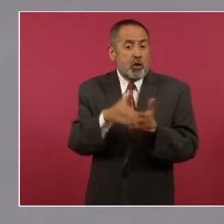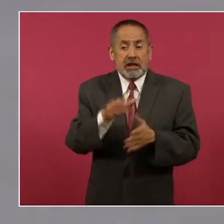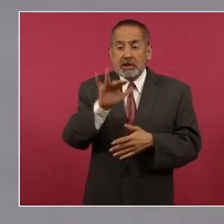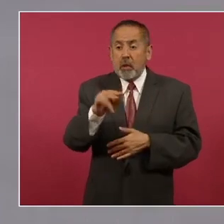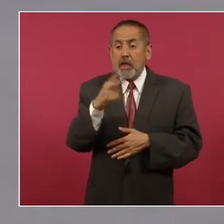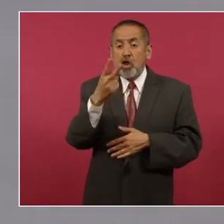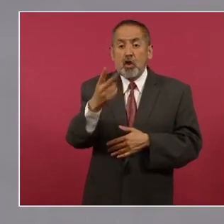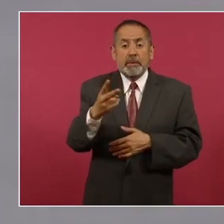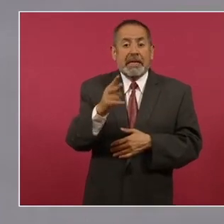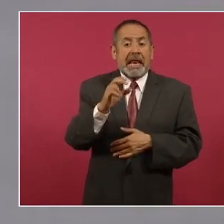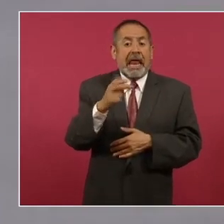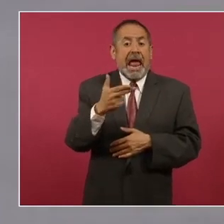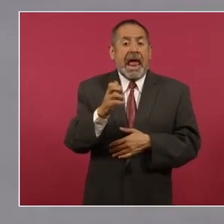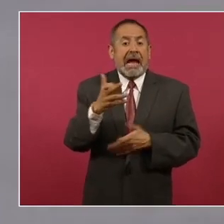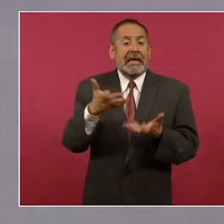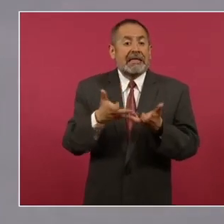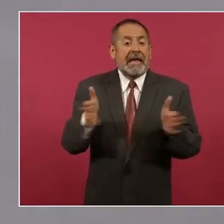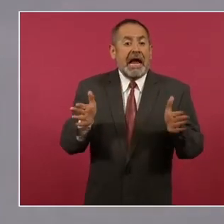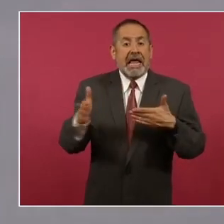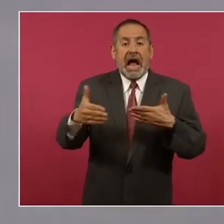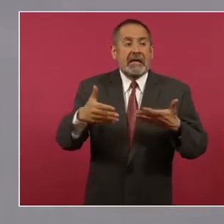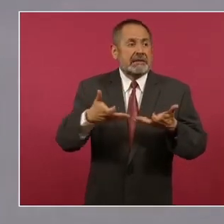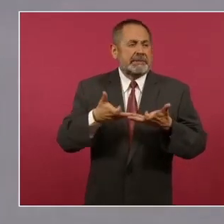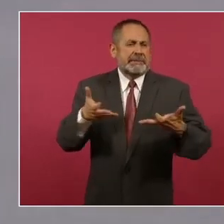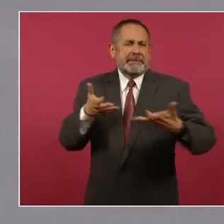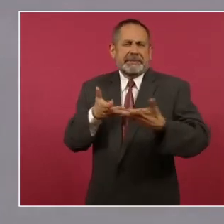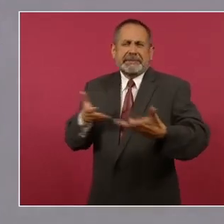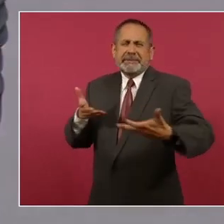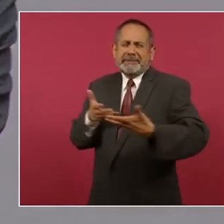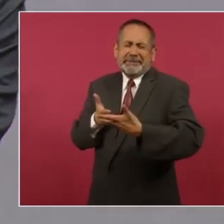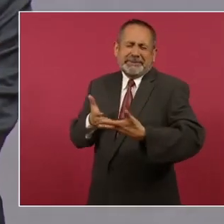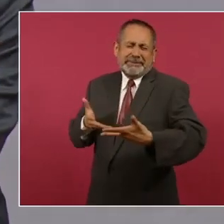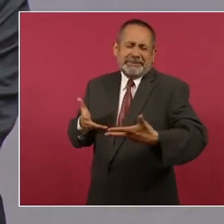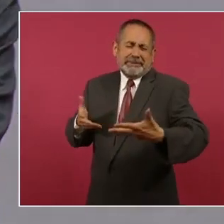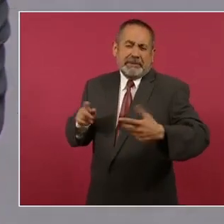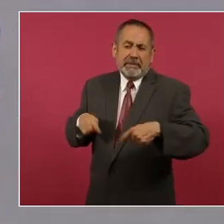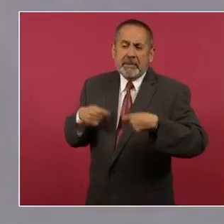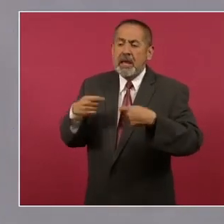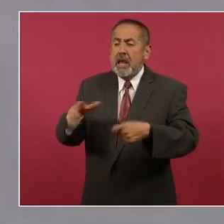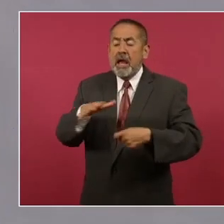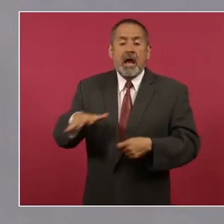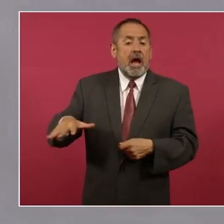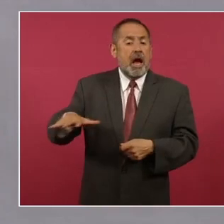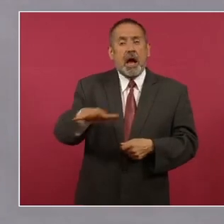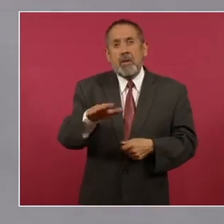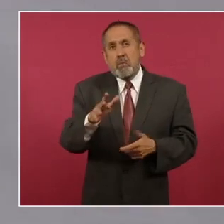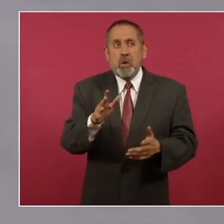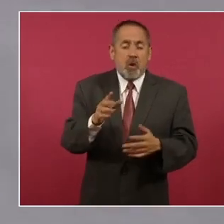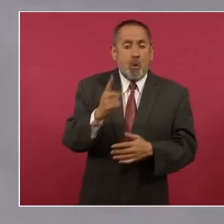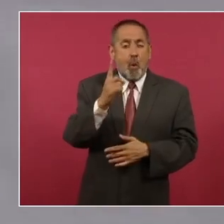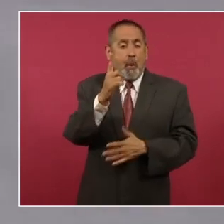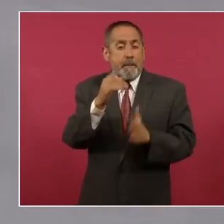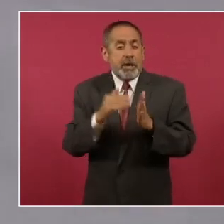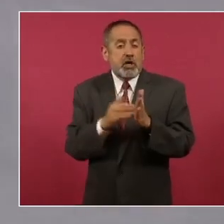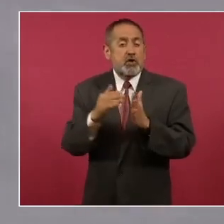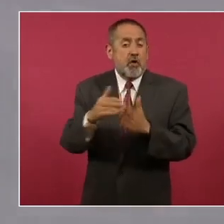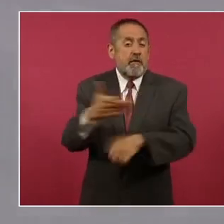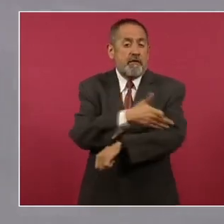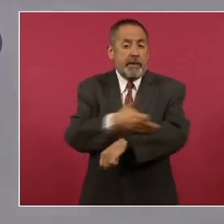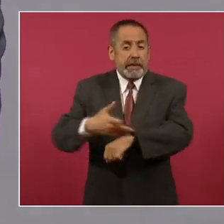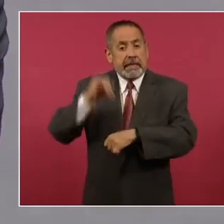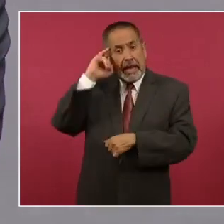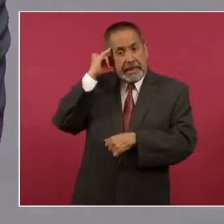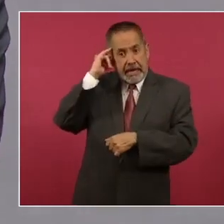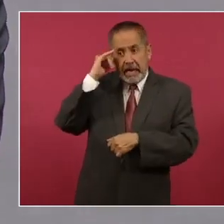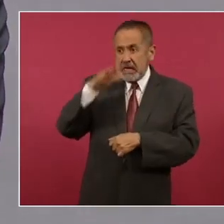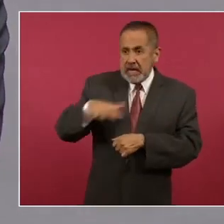18.052.000 hectáreas en beneficio de más de 1 millón de familias